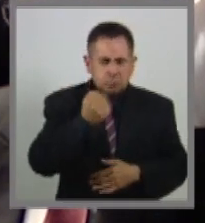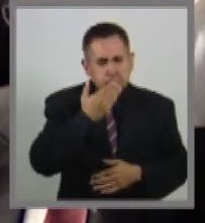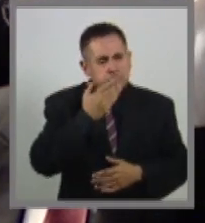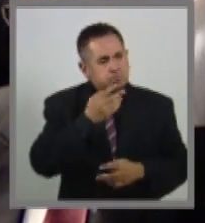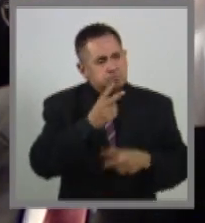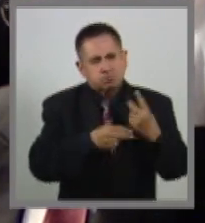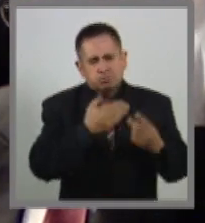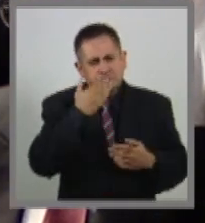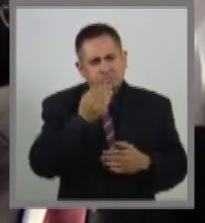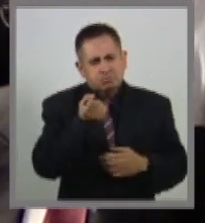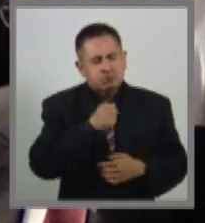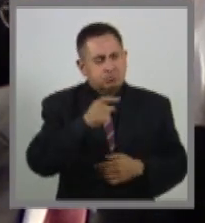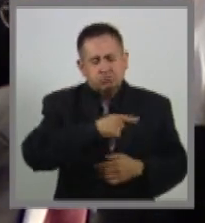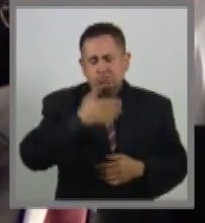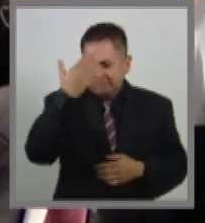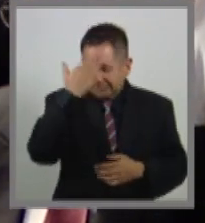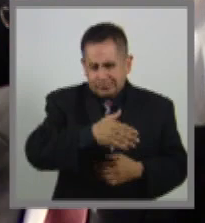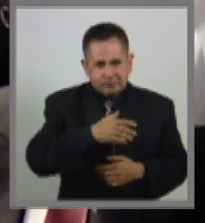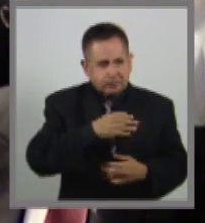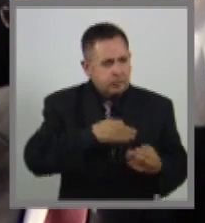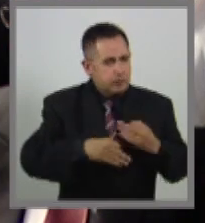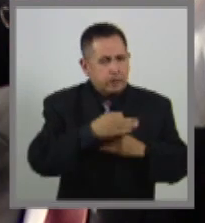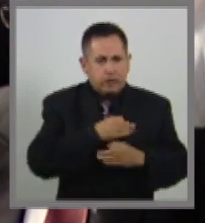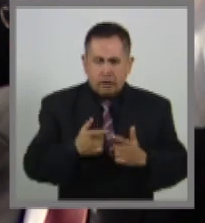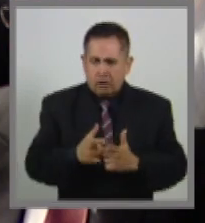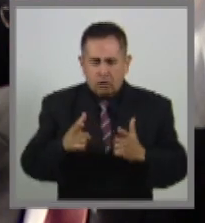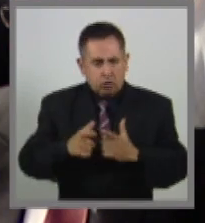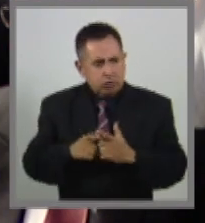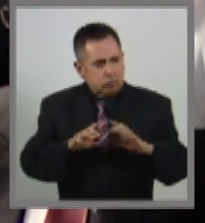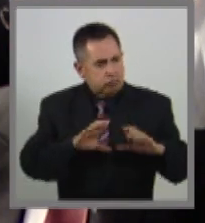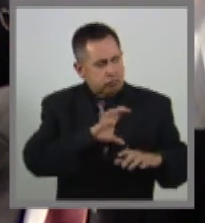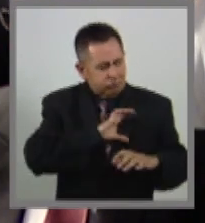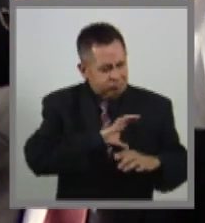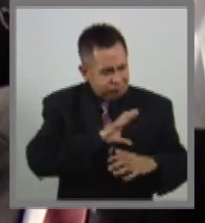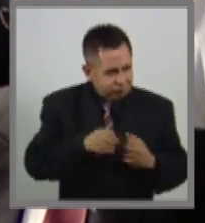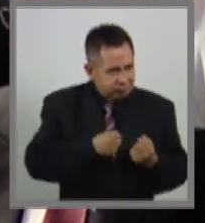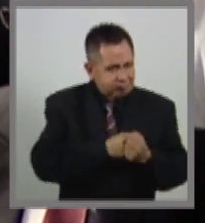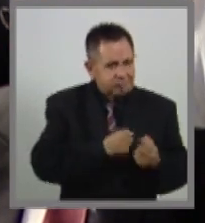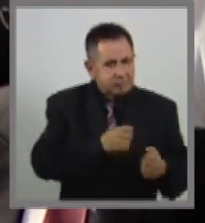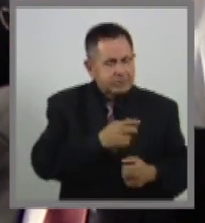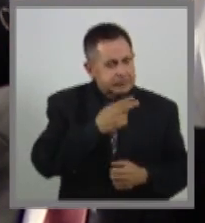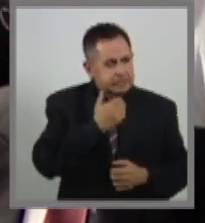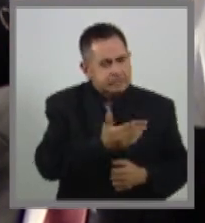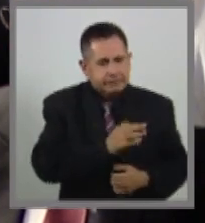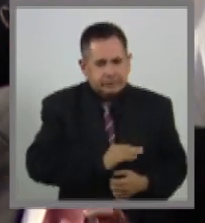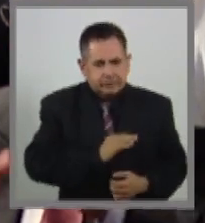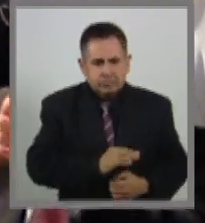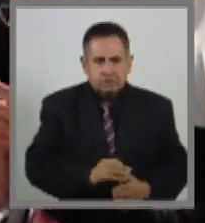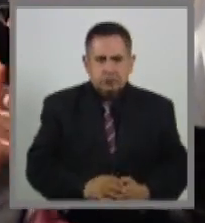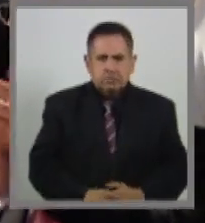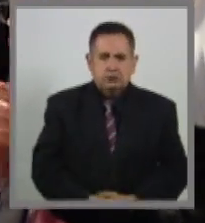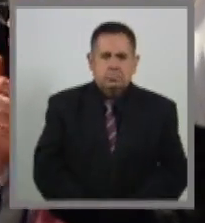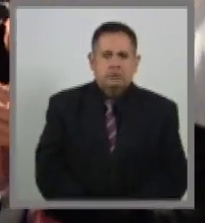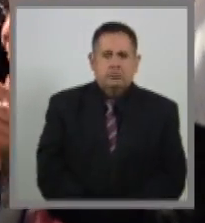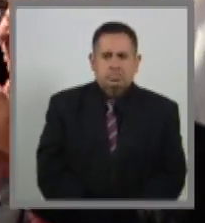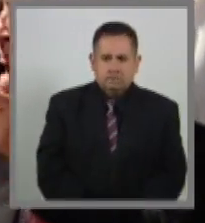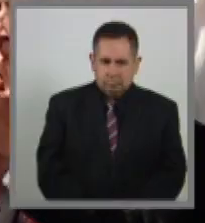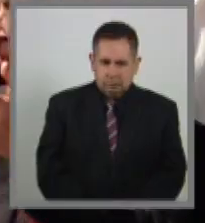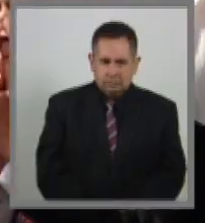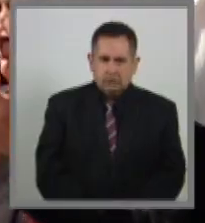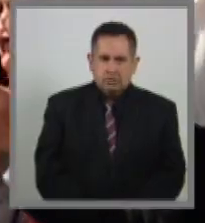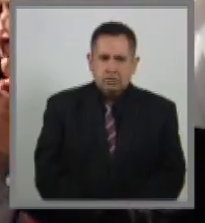bien, y sabes que todo tu grupo te quiere y te respeta. Felicidades. Muy bien.